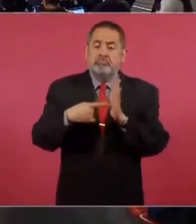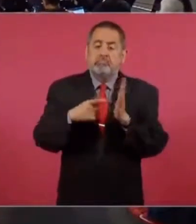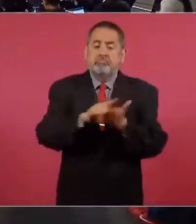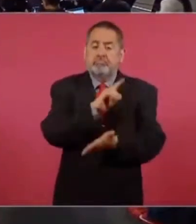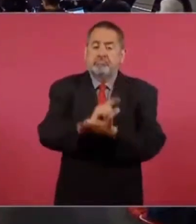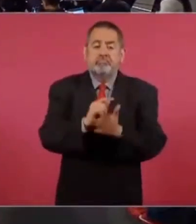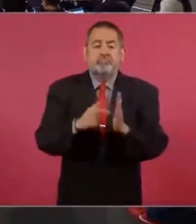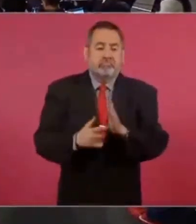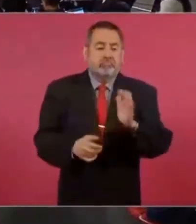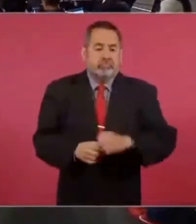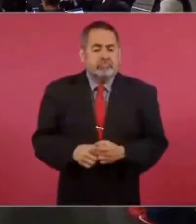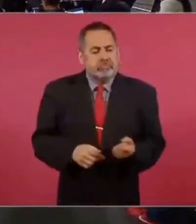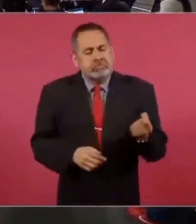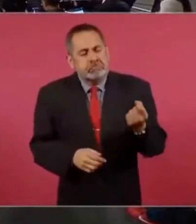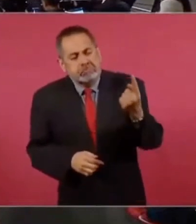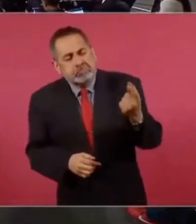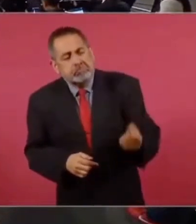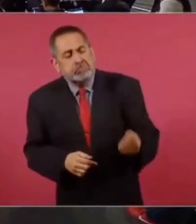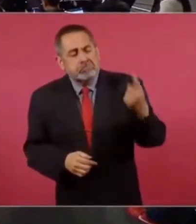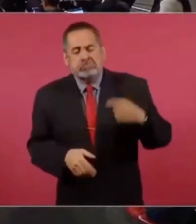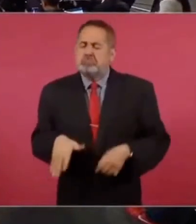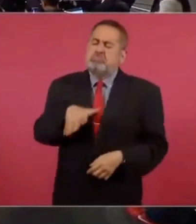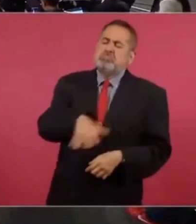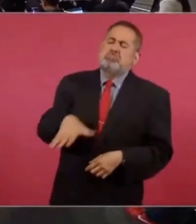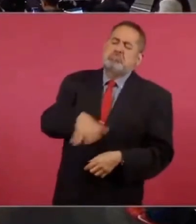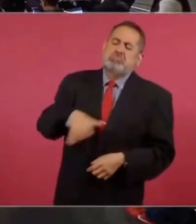muy pocas excepciones.